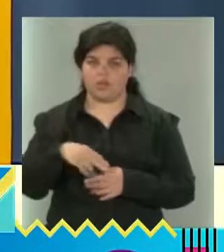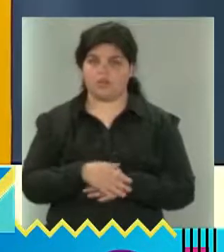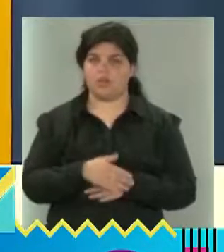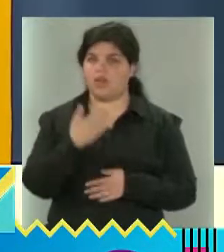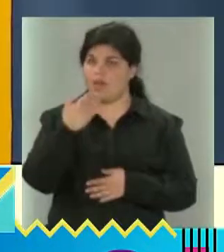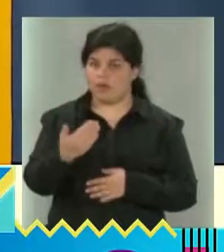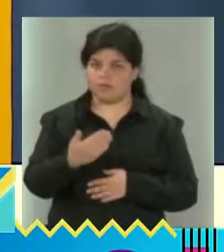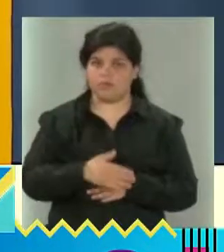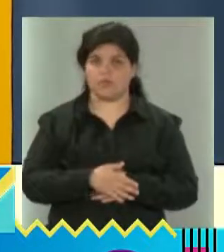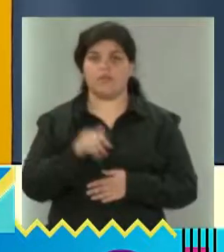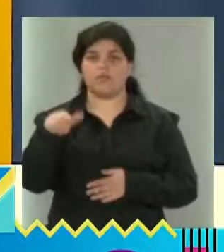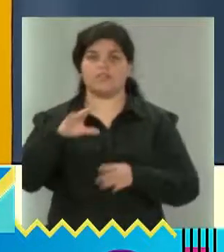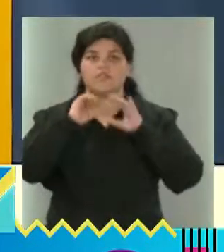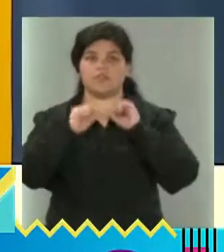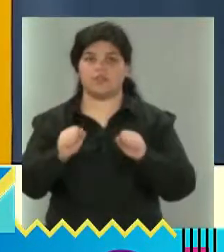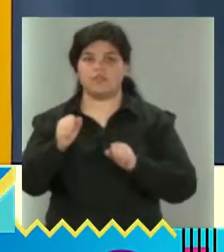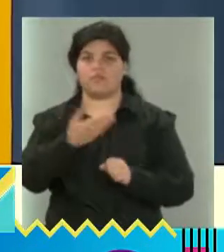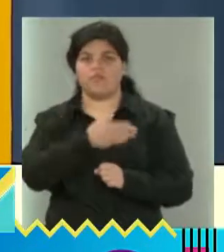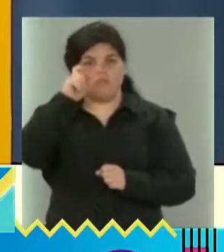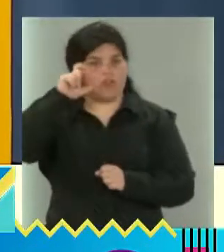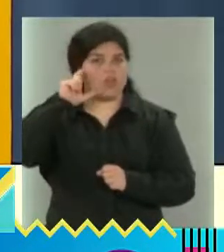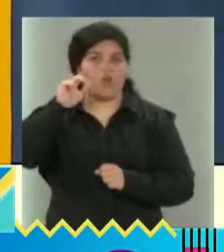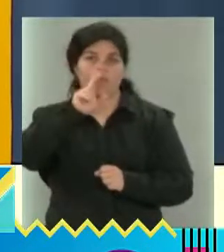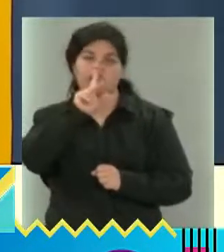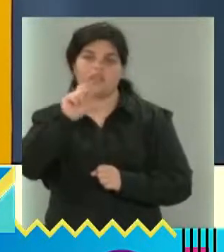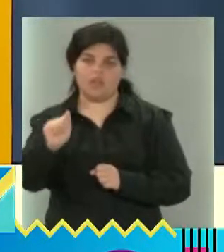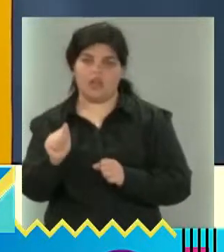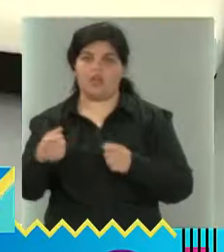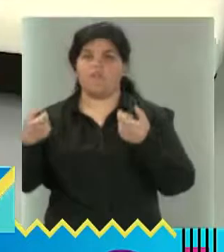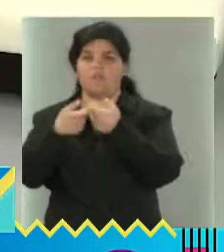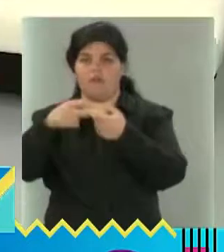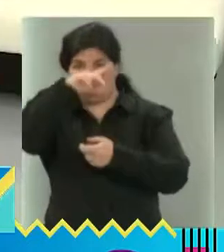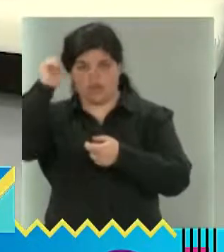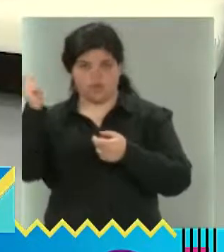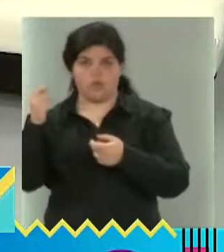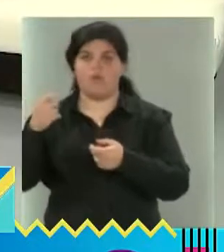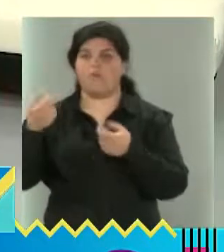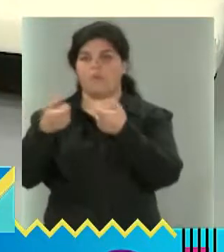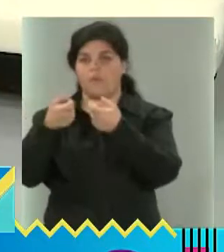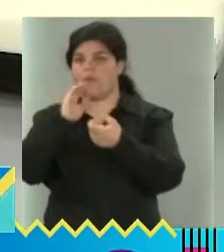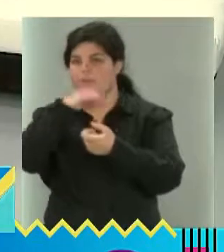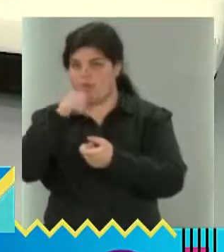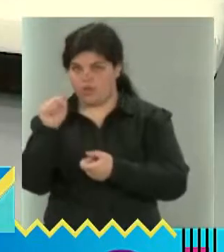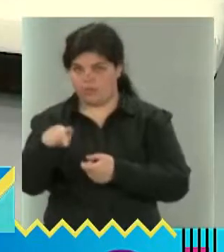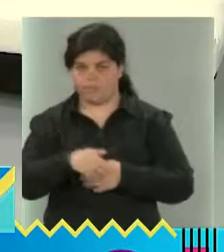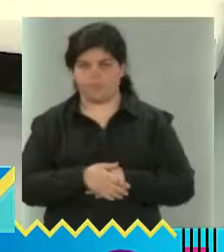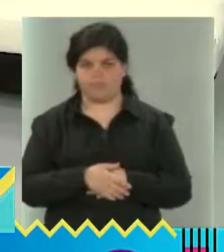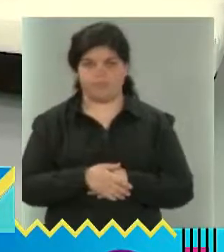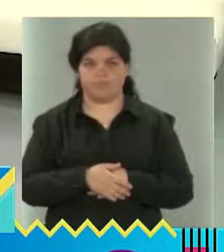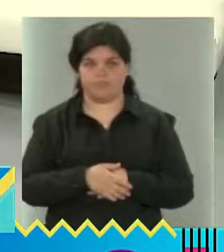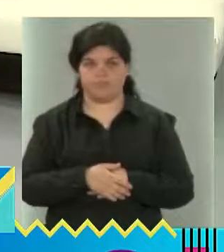Rubén. Él es secretario de FECOVITA, la Federación de Cooperativas Vitivinícolas Argentinas. Muchas gracias, Buenas tardes, Rubén. Muchas gracias por la invitación también.